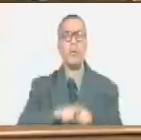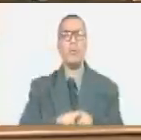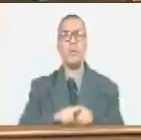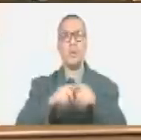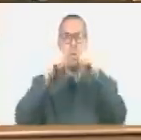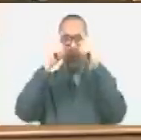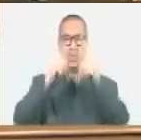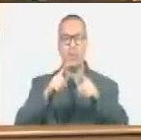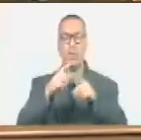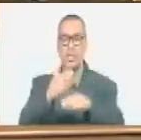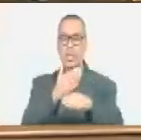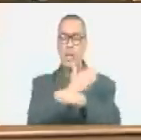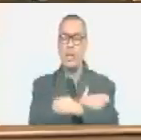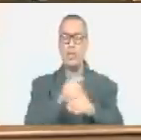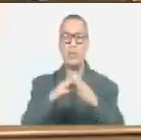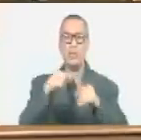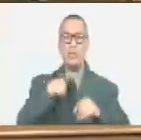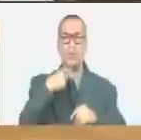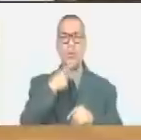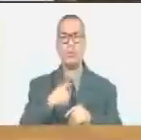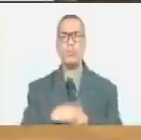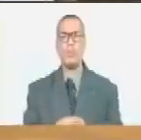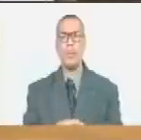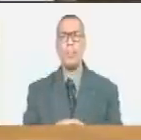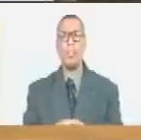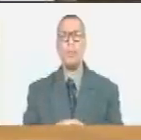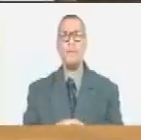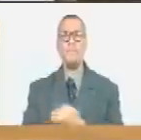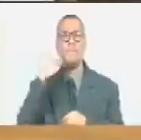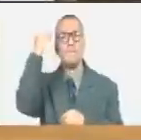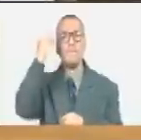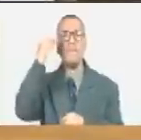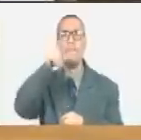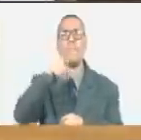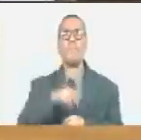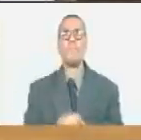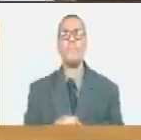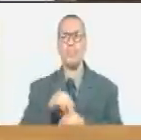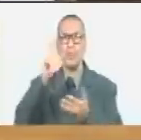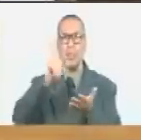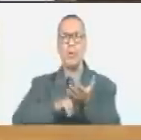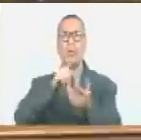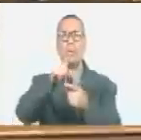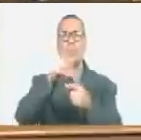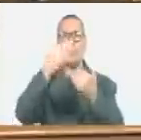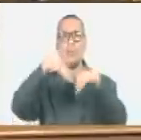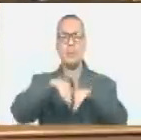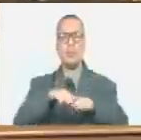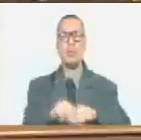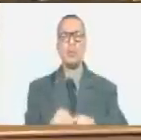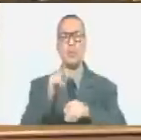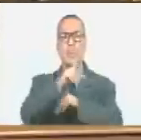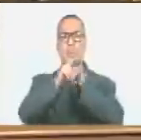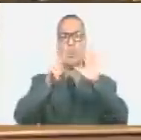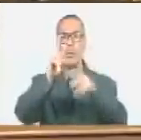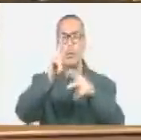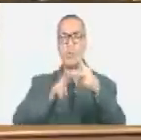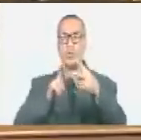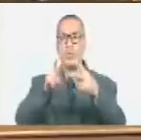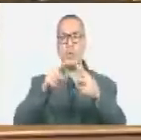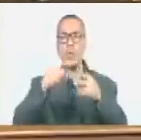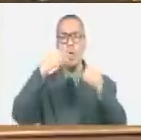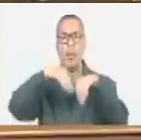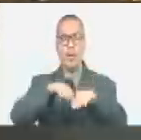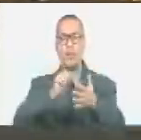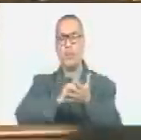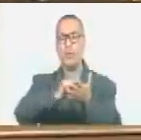sentencia anticipada. Esto, señor presidente. En consideración. Aprobado. Siguiente. 82. Se propone